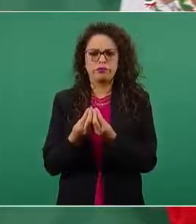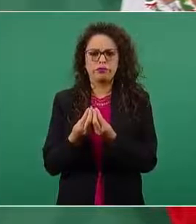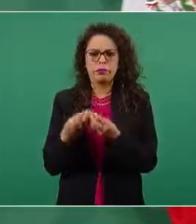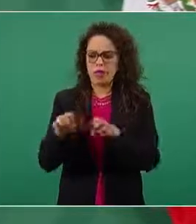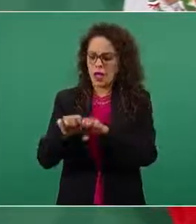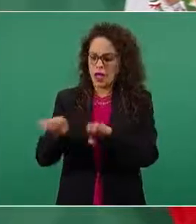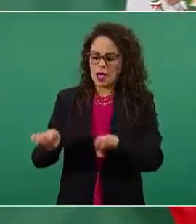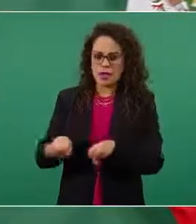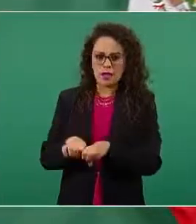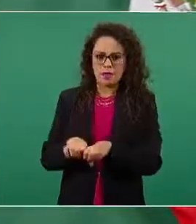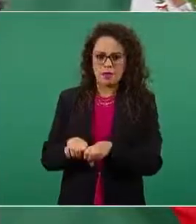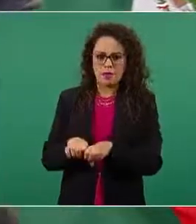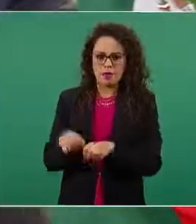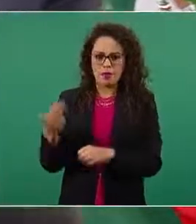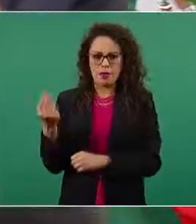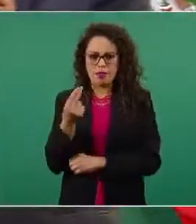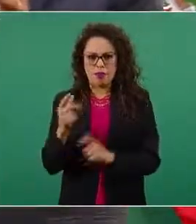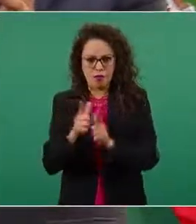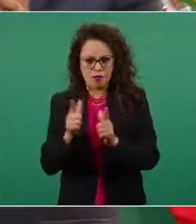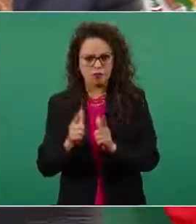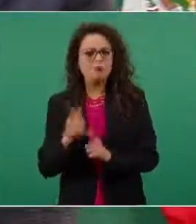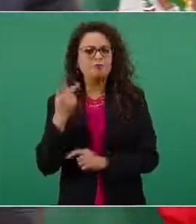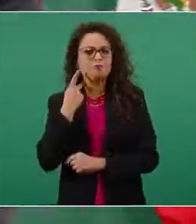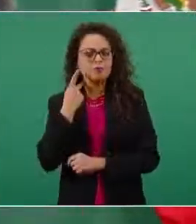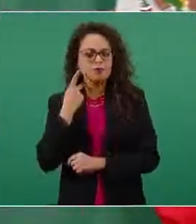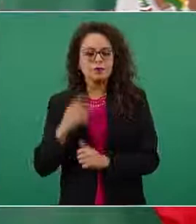porque el modelo era crear